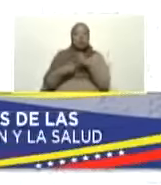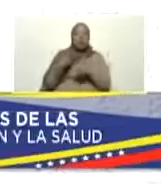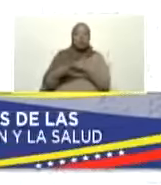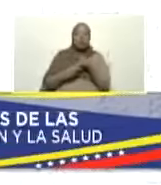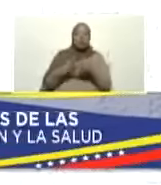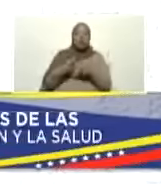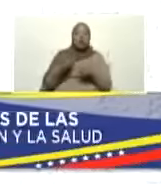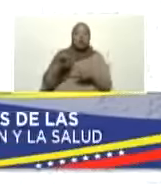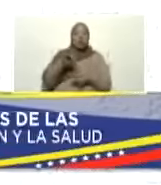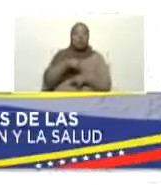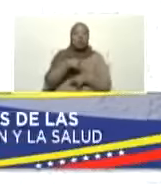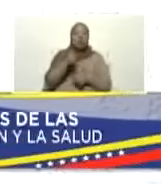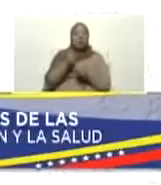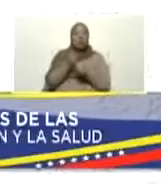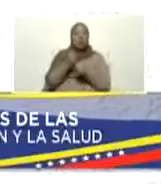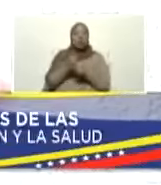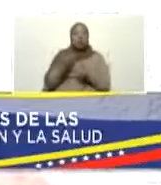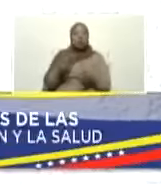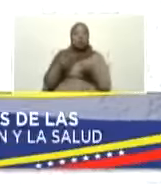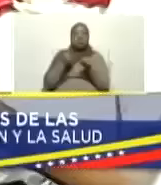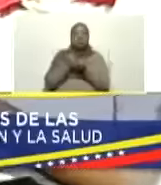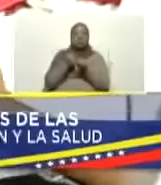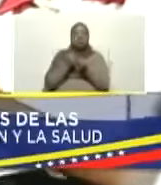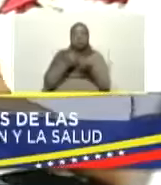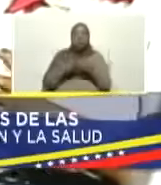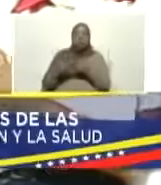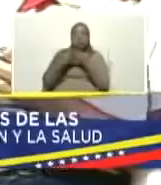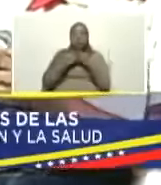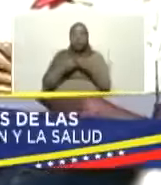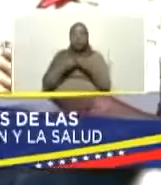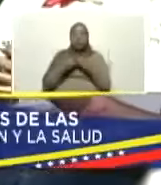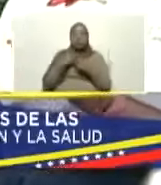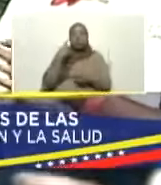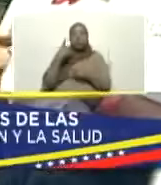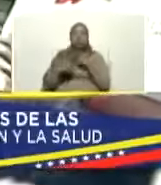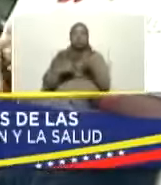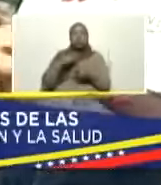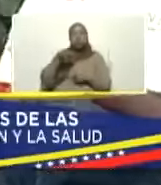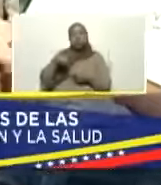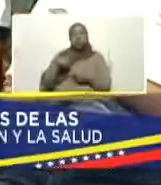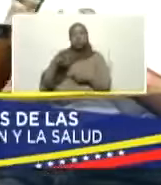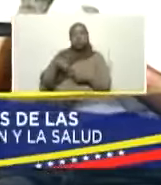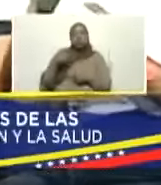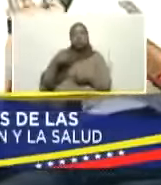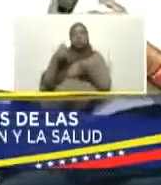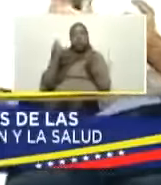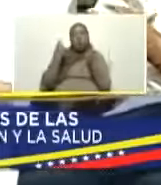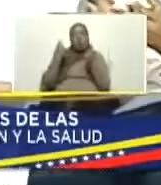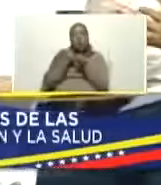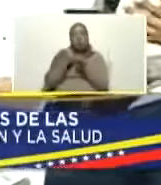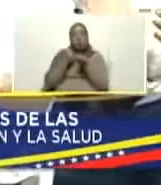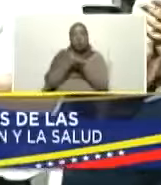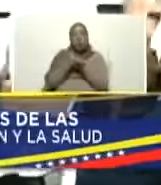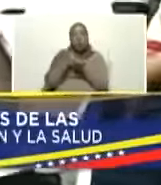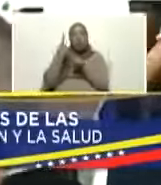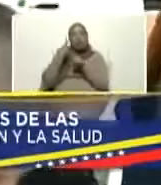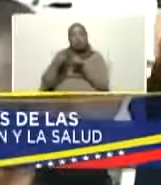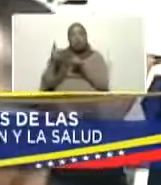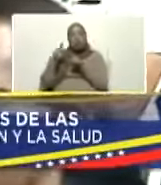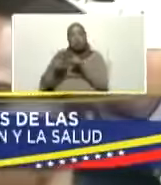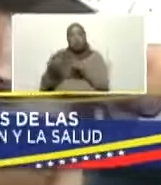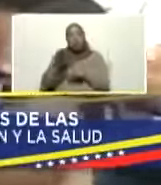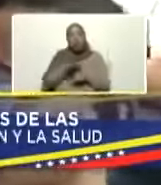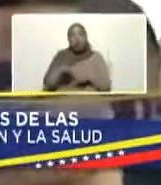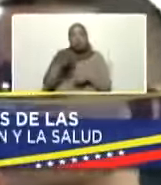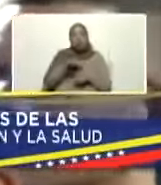esta universidad ha permitido a sus estudiantes moldearnos para poder desempeñar en los diferentes espacios